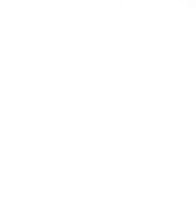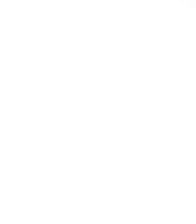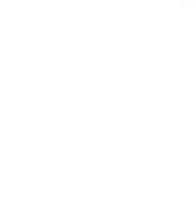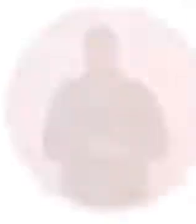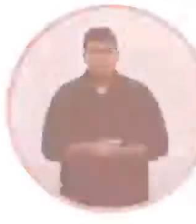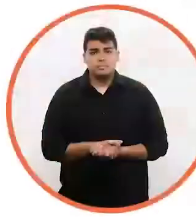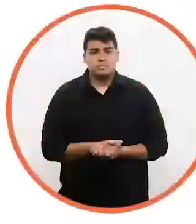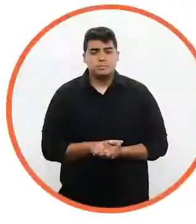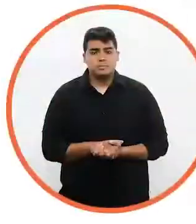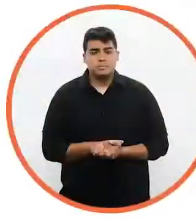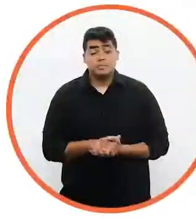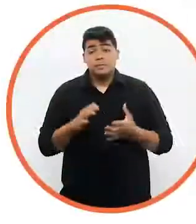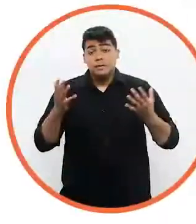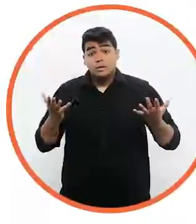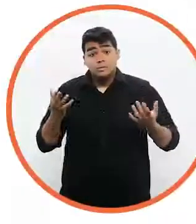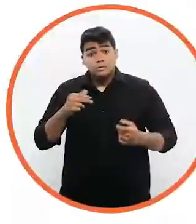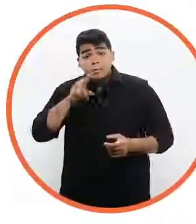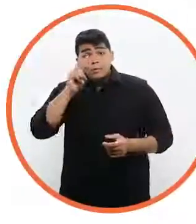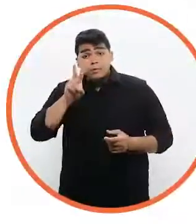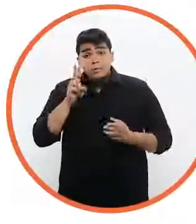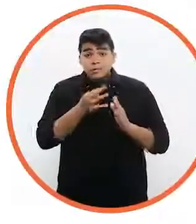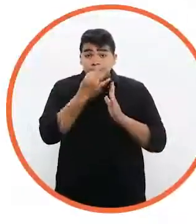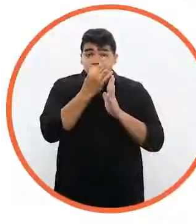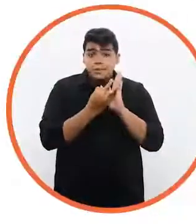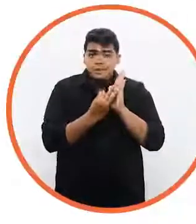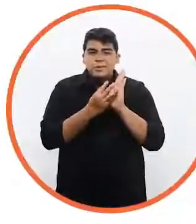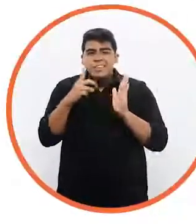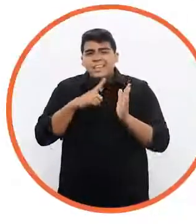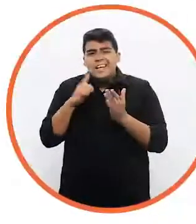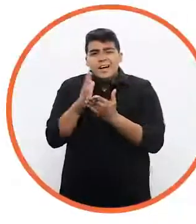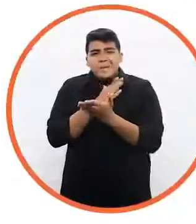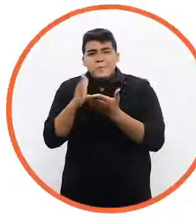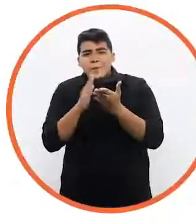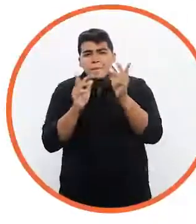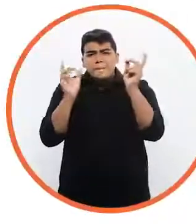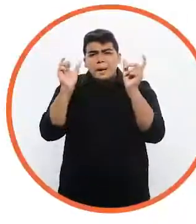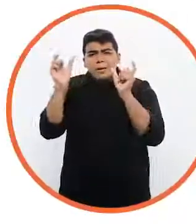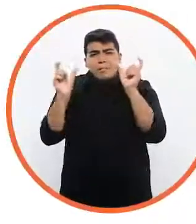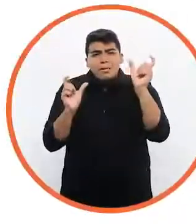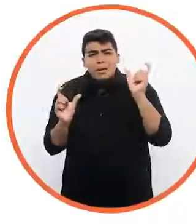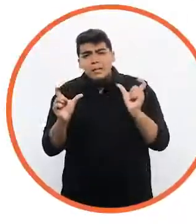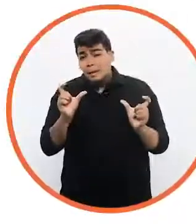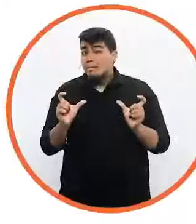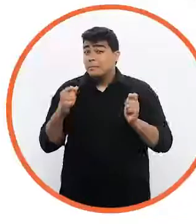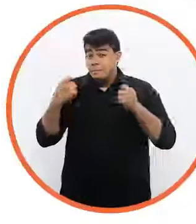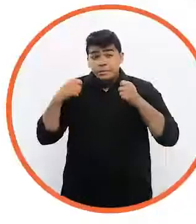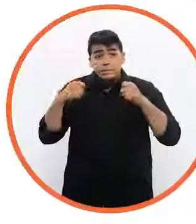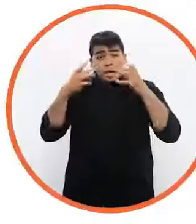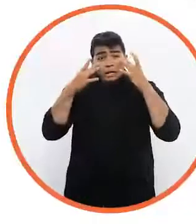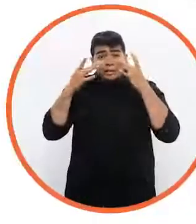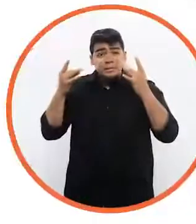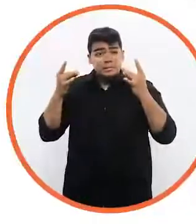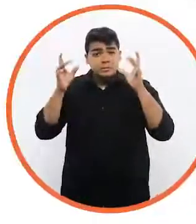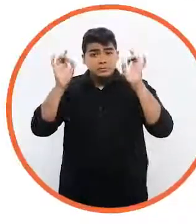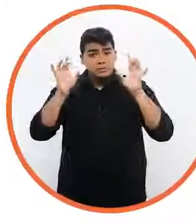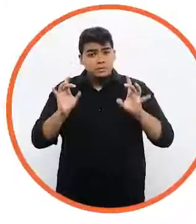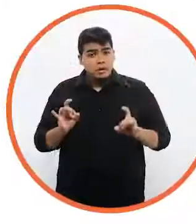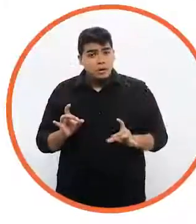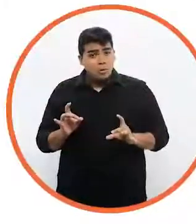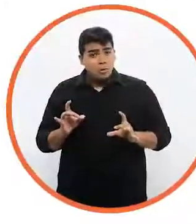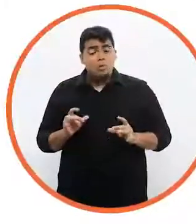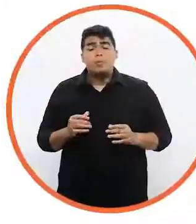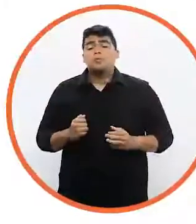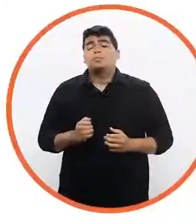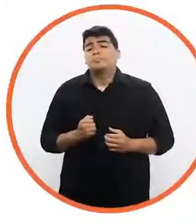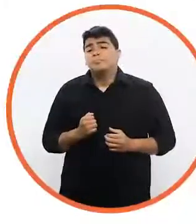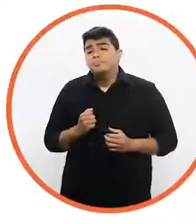jefe. Bem, nesse texto aqui, nós temos algumas palavrinhas que merecem uma atenção especial, certo? Uma delas